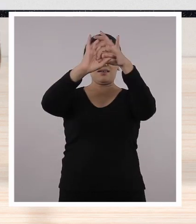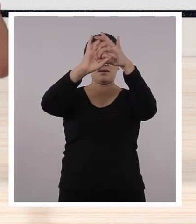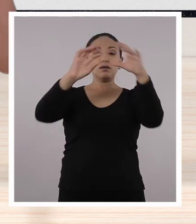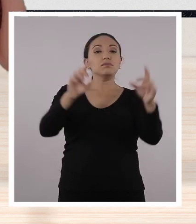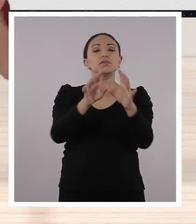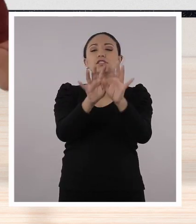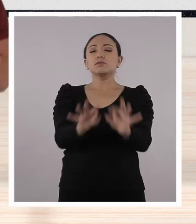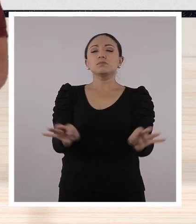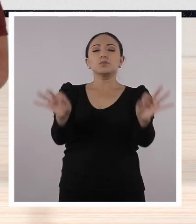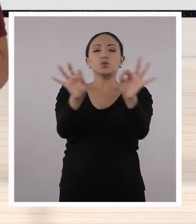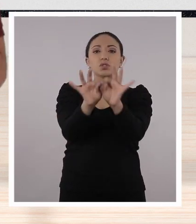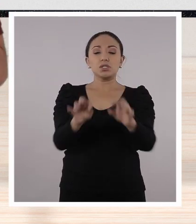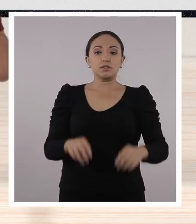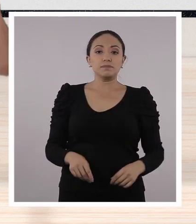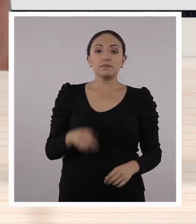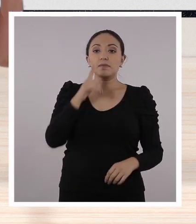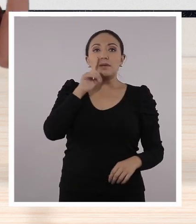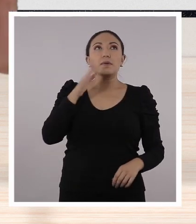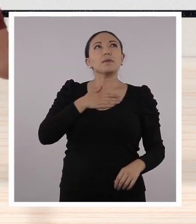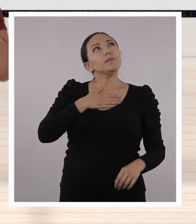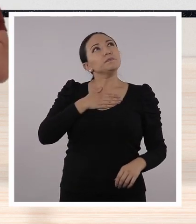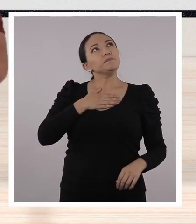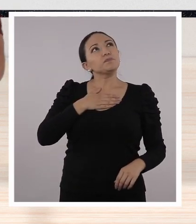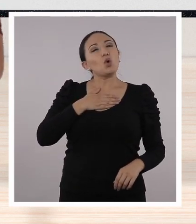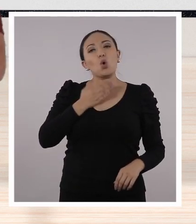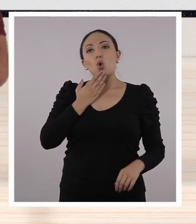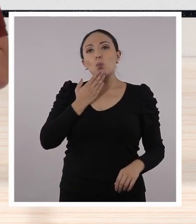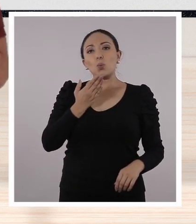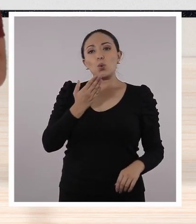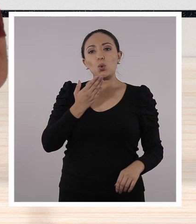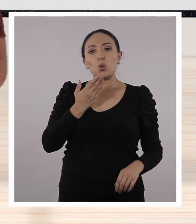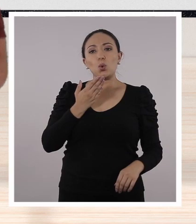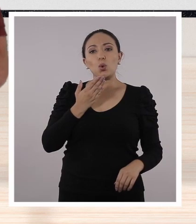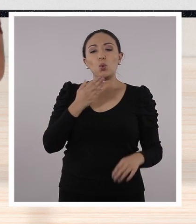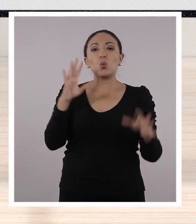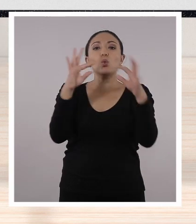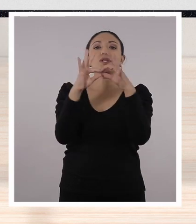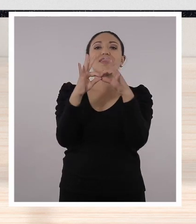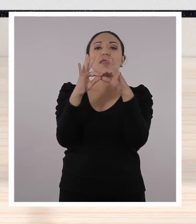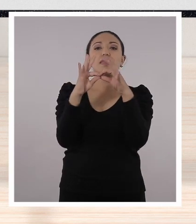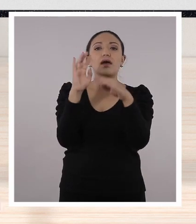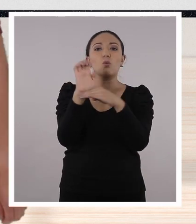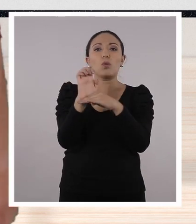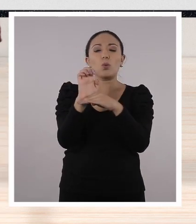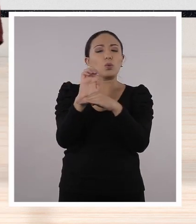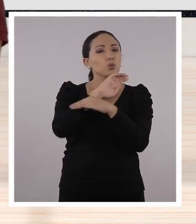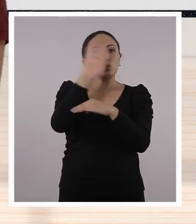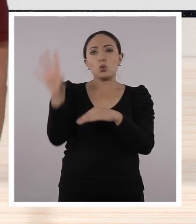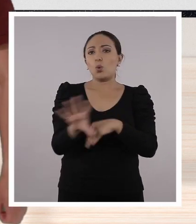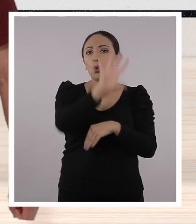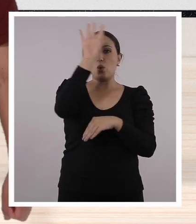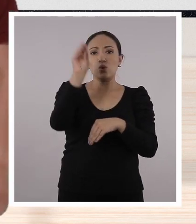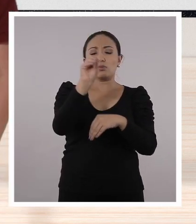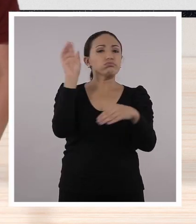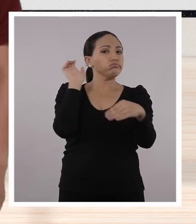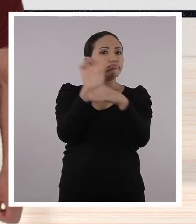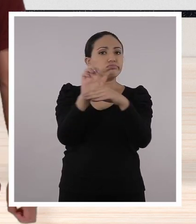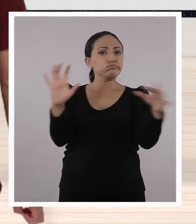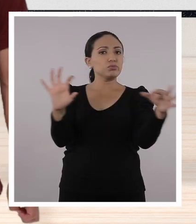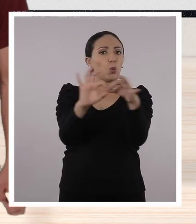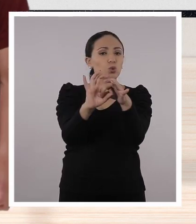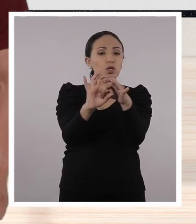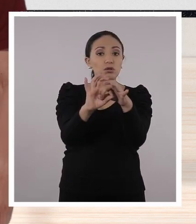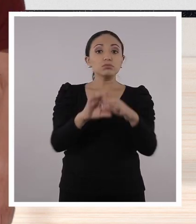juntas. Significa para mí, yo lo planteo como una analogía de unidad nacional. No sé claro qué te que parece. sí. Todo